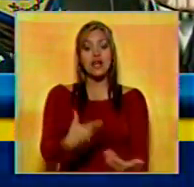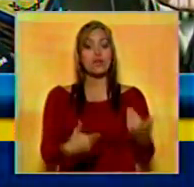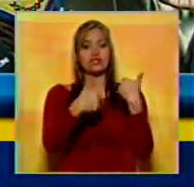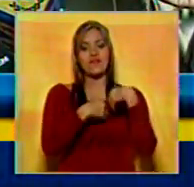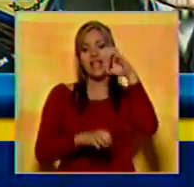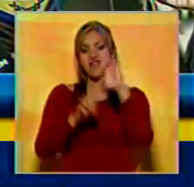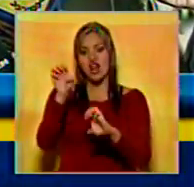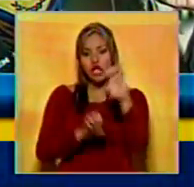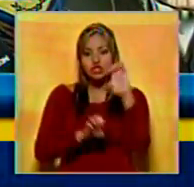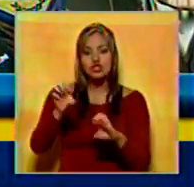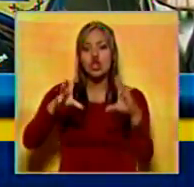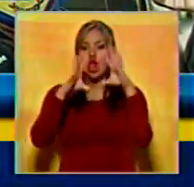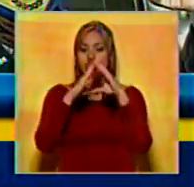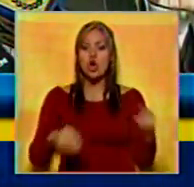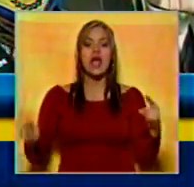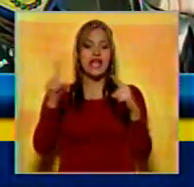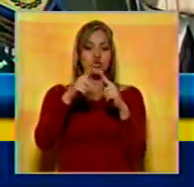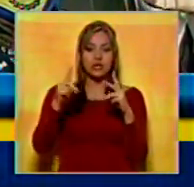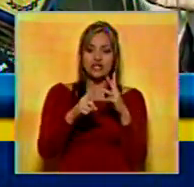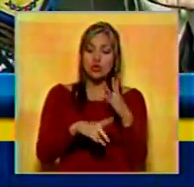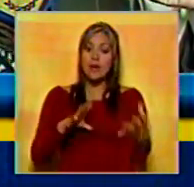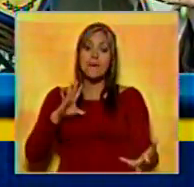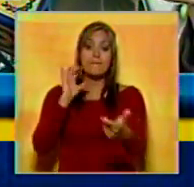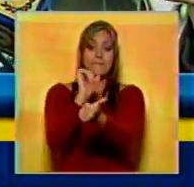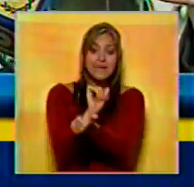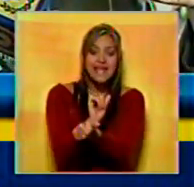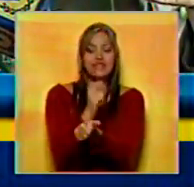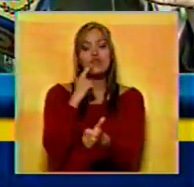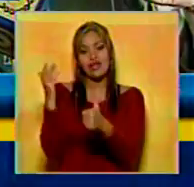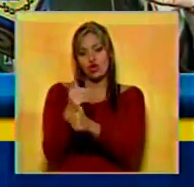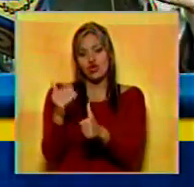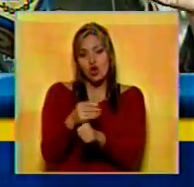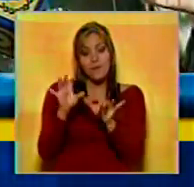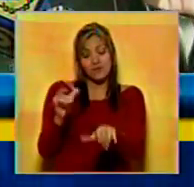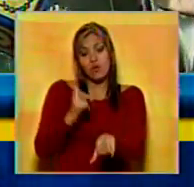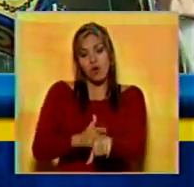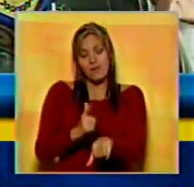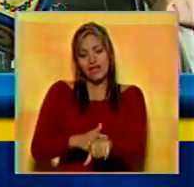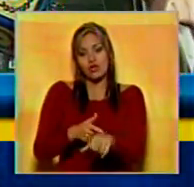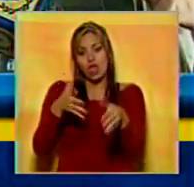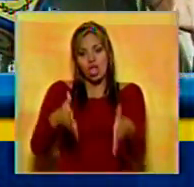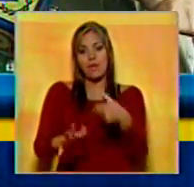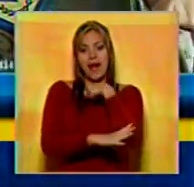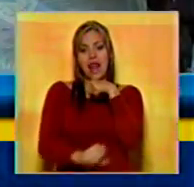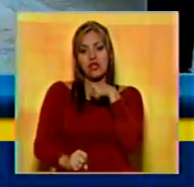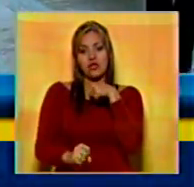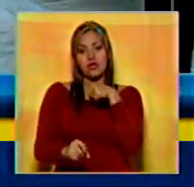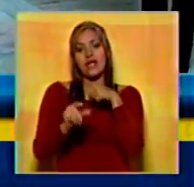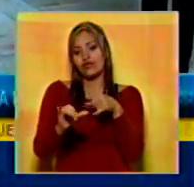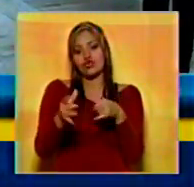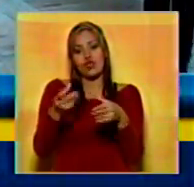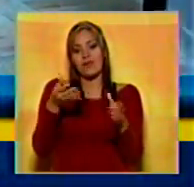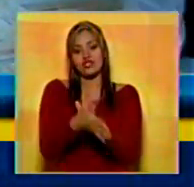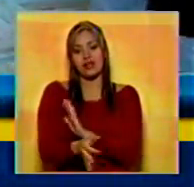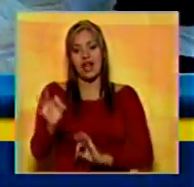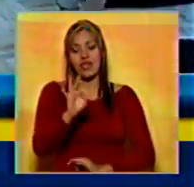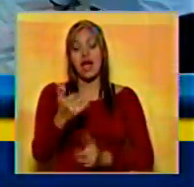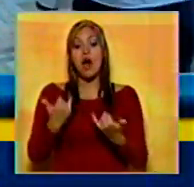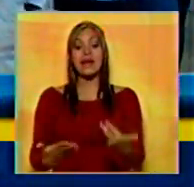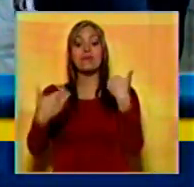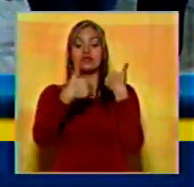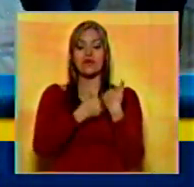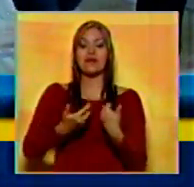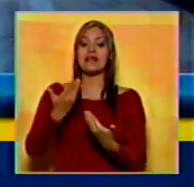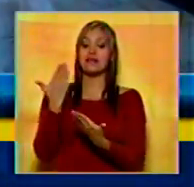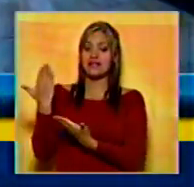experticia toda su cuestión retienen lo que me imagino Le consiguieron en el momento y ellos no se llevaron eso a esta hora los encargados de los